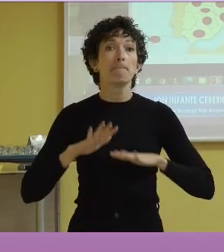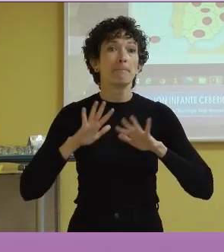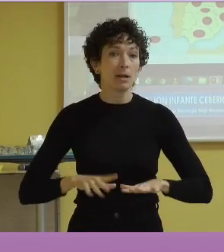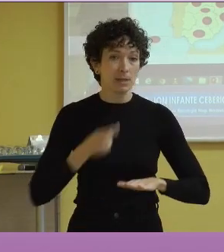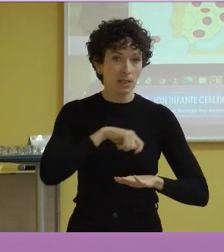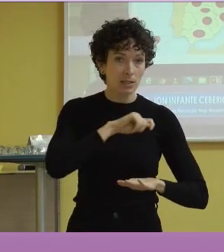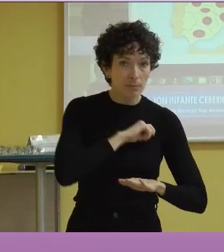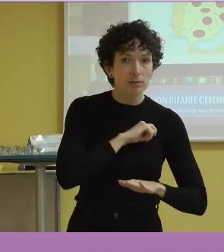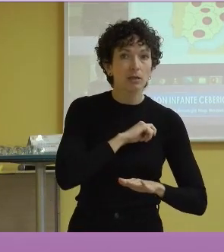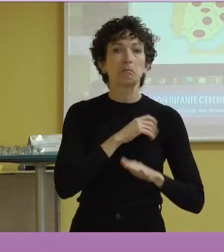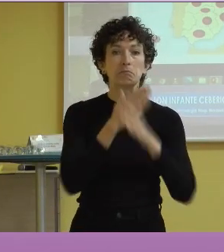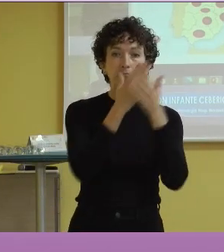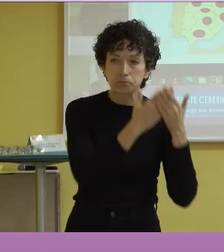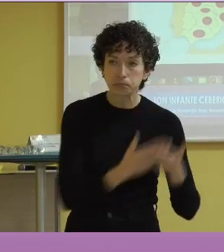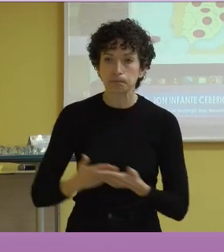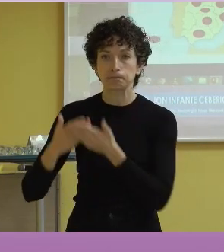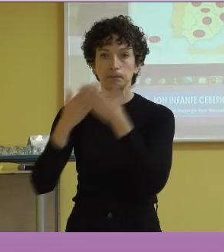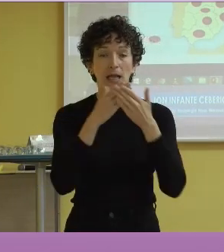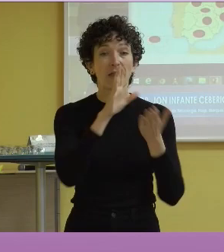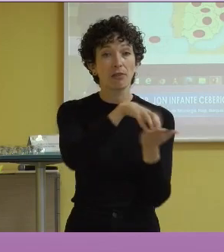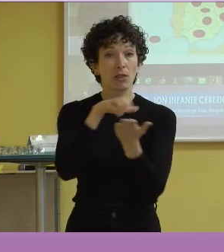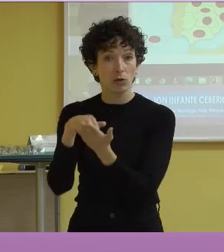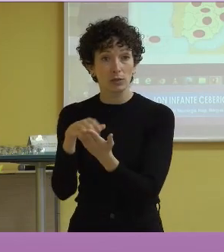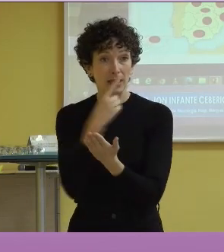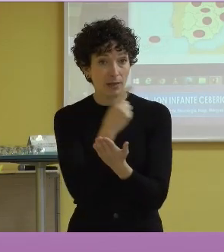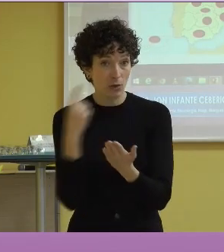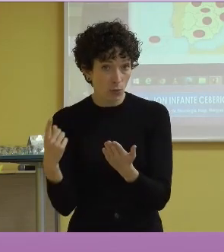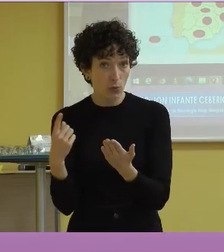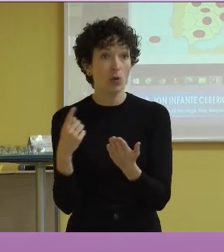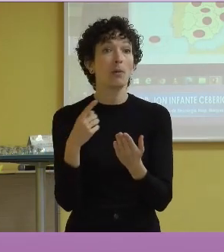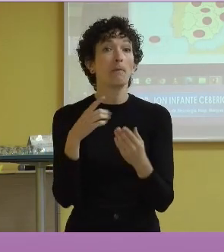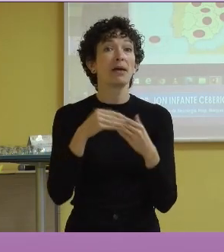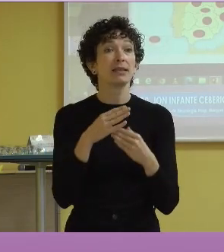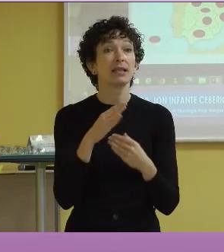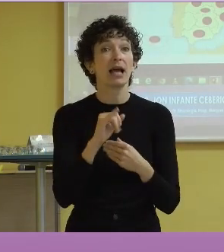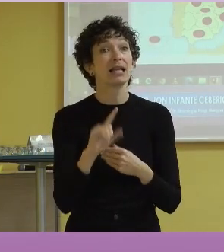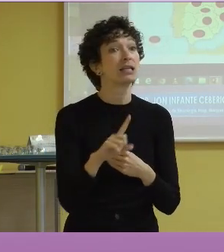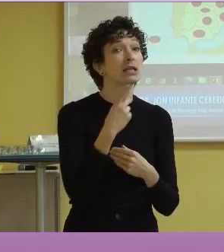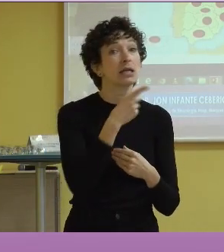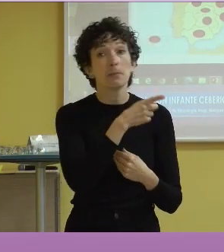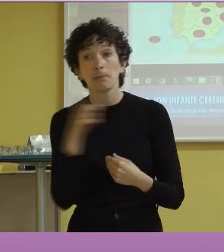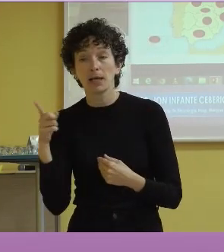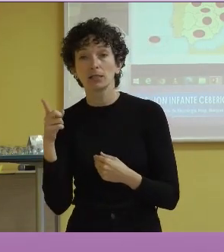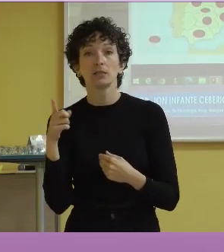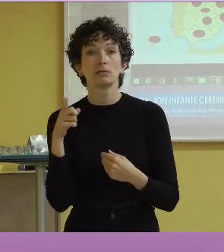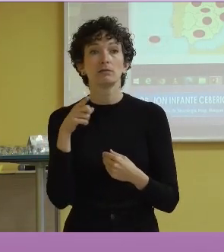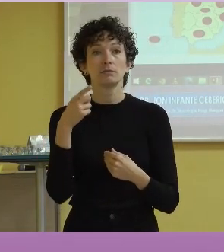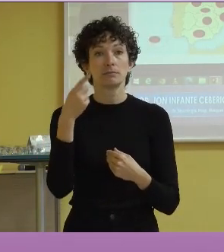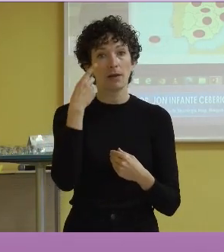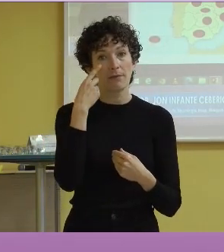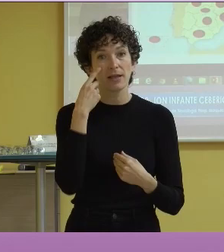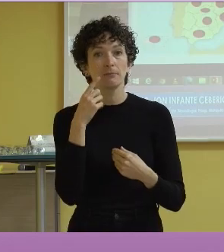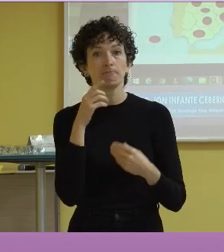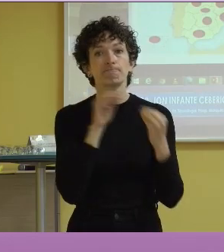mapa en la cual pues cada uno de los centros que más pacientes con ataxia vemos, pues hemos reportado pues nuestra casuística, ¿no?, con los distintos tipos de